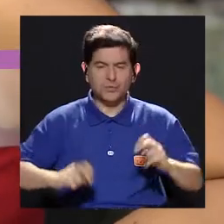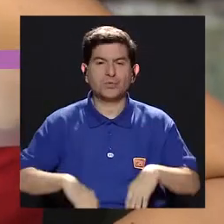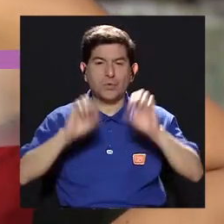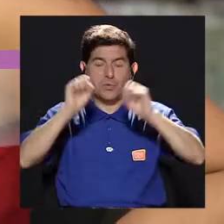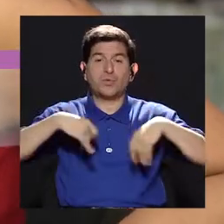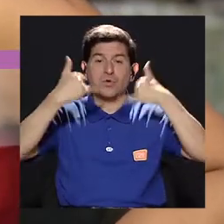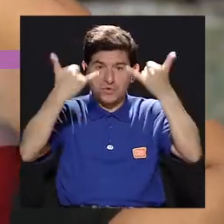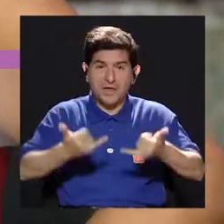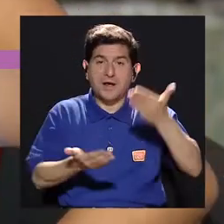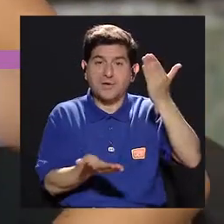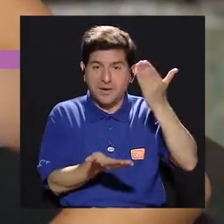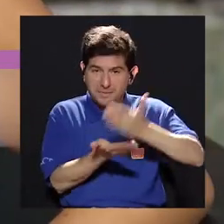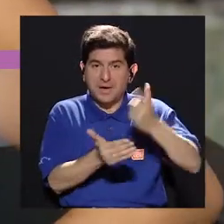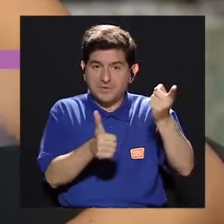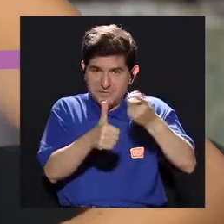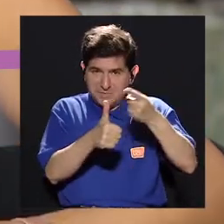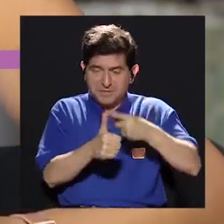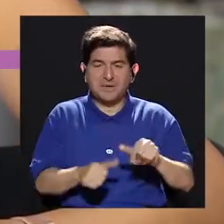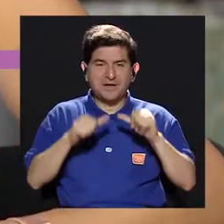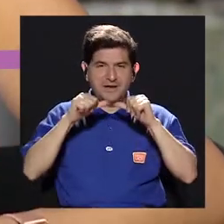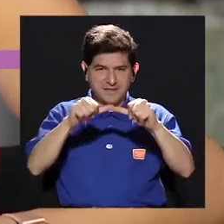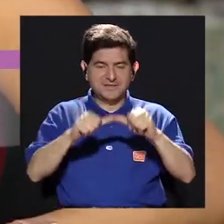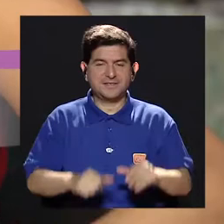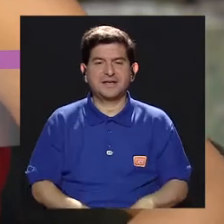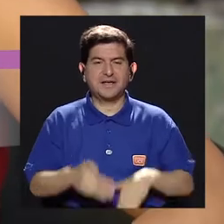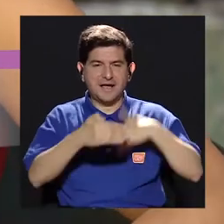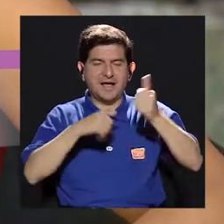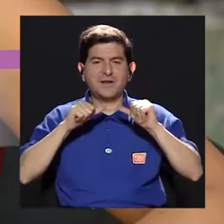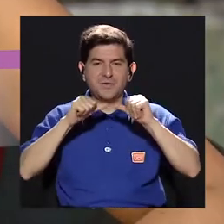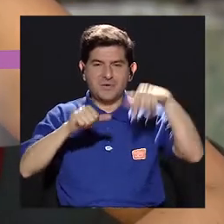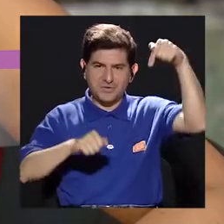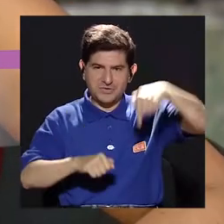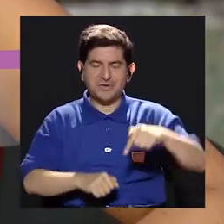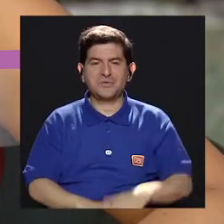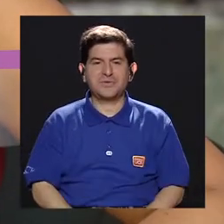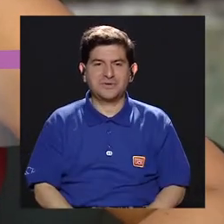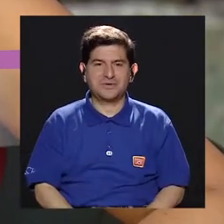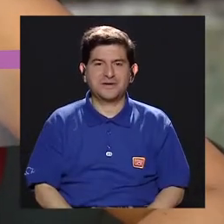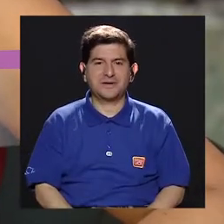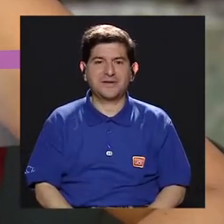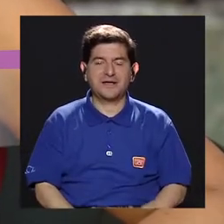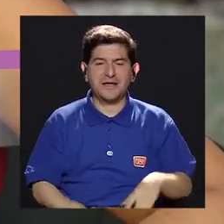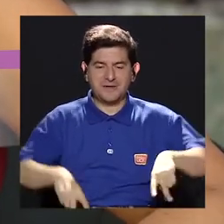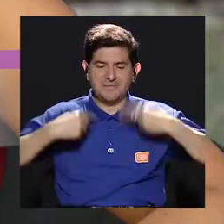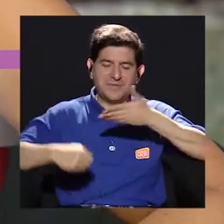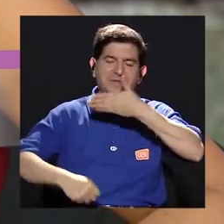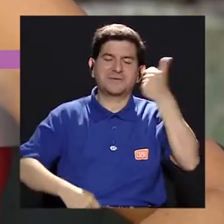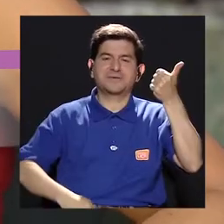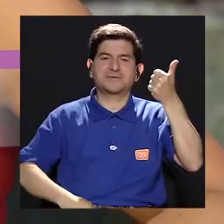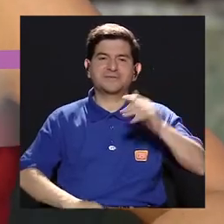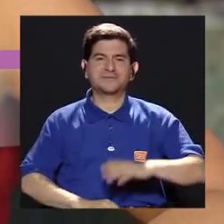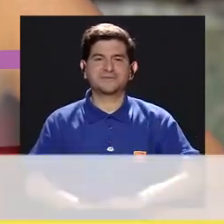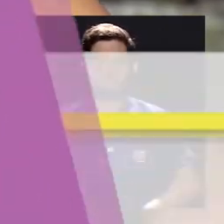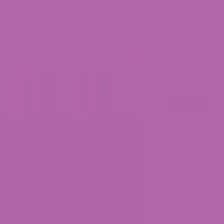para hacer en este momento una primera pausa. Quédese con nosotros y ya regresamos en el siguiente bloque con más de Vivir